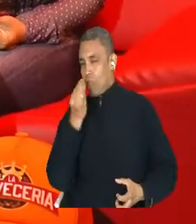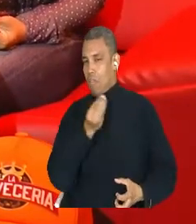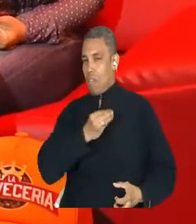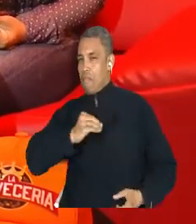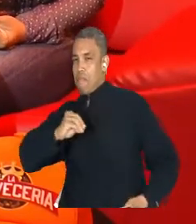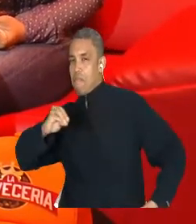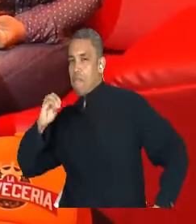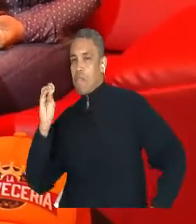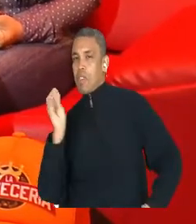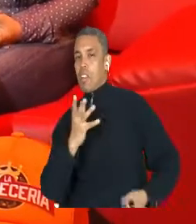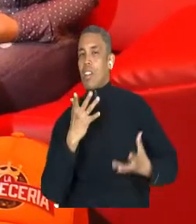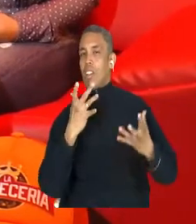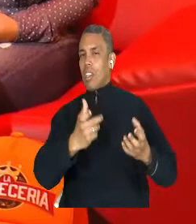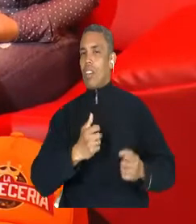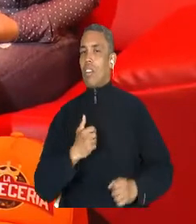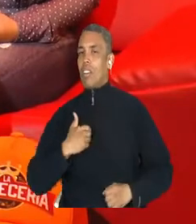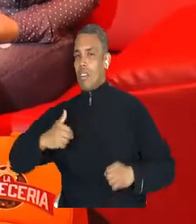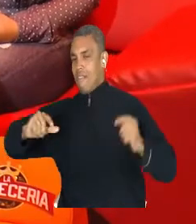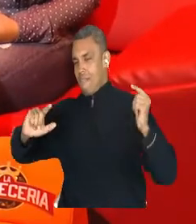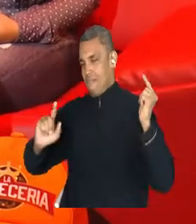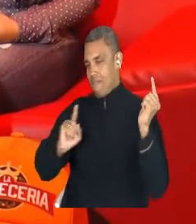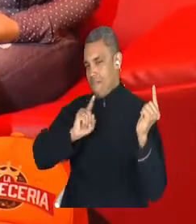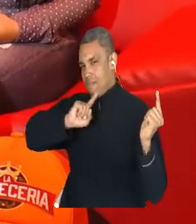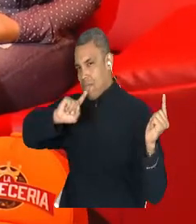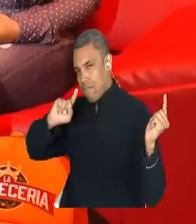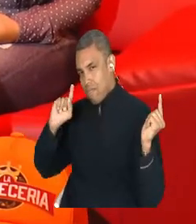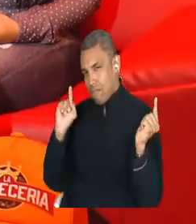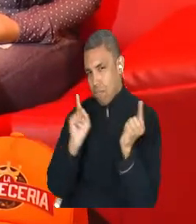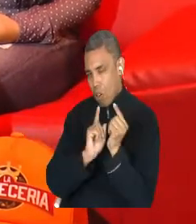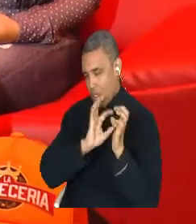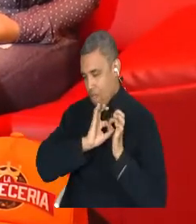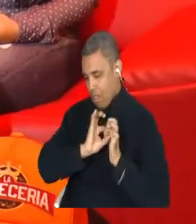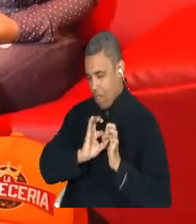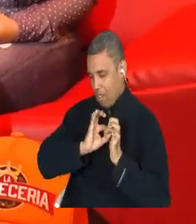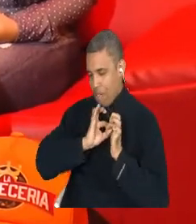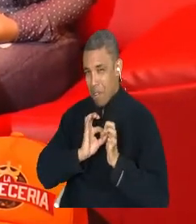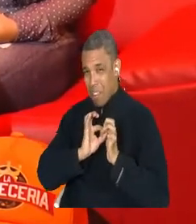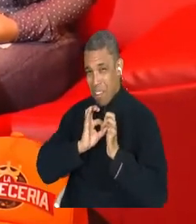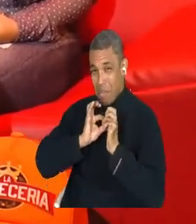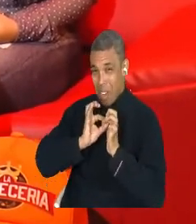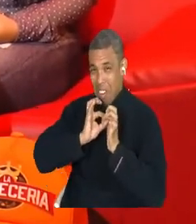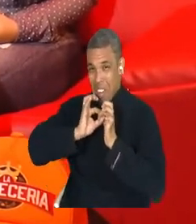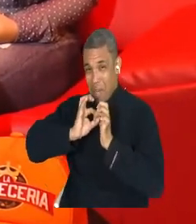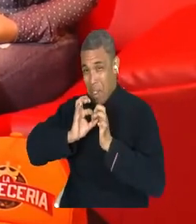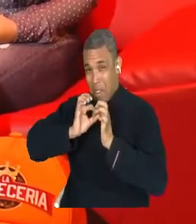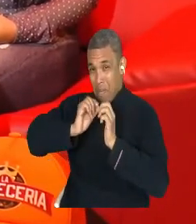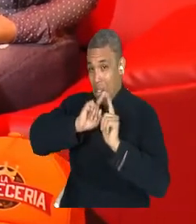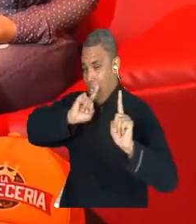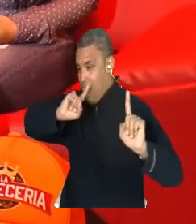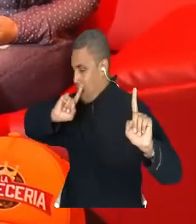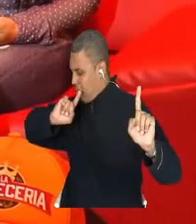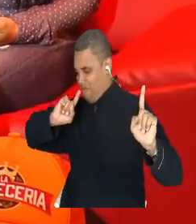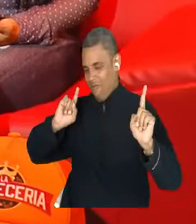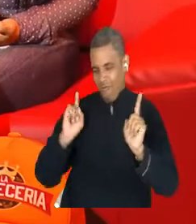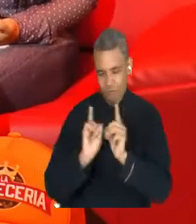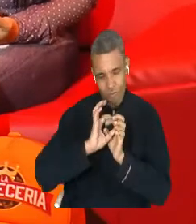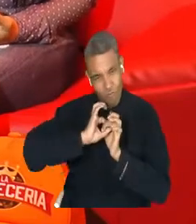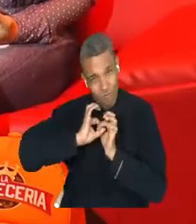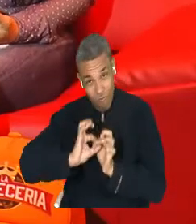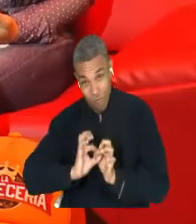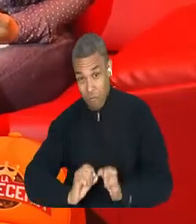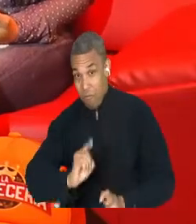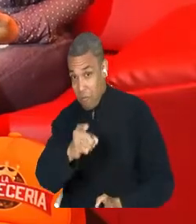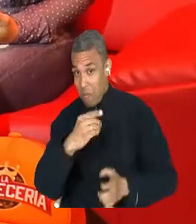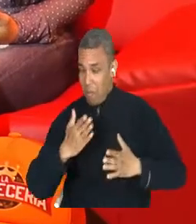contigo. Te quiero para mí te quiero yo. Contigo soy feliz, yo por ti